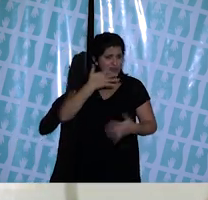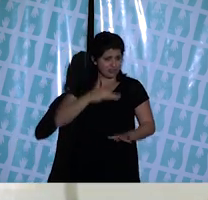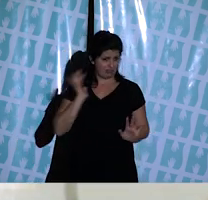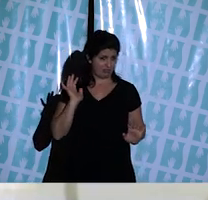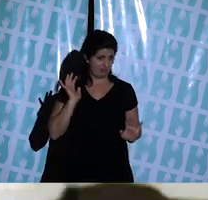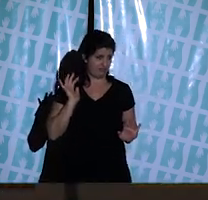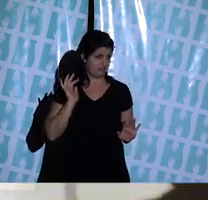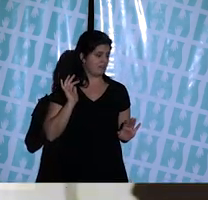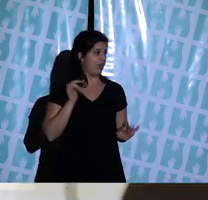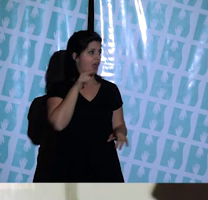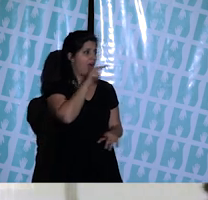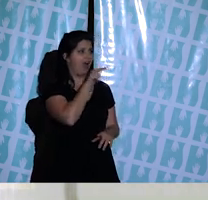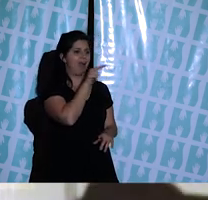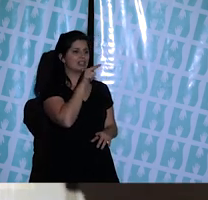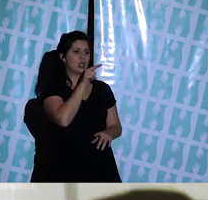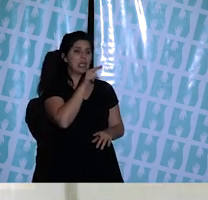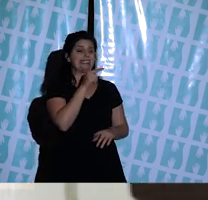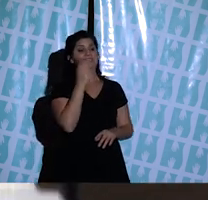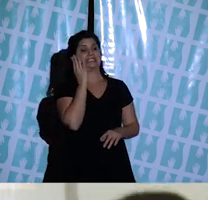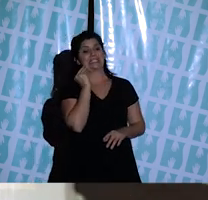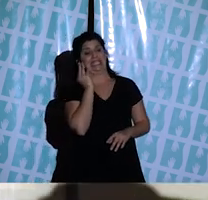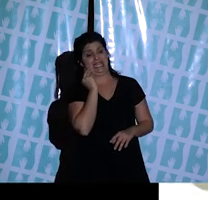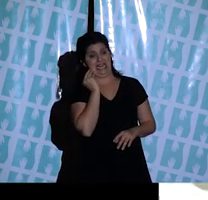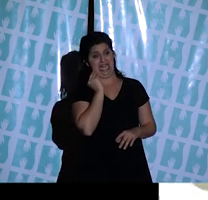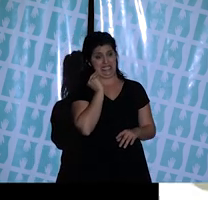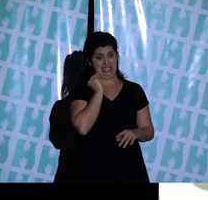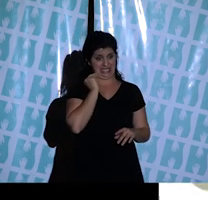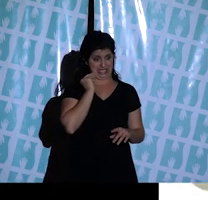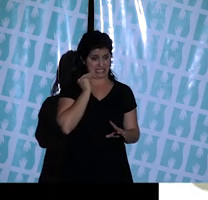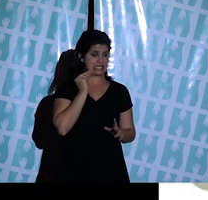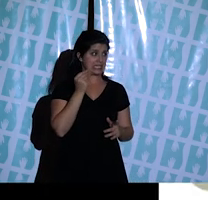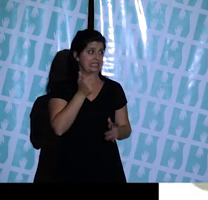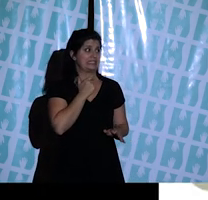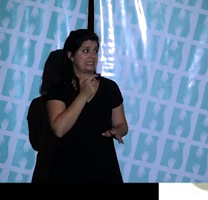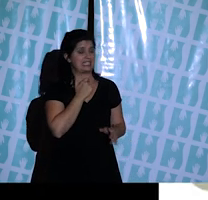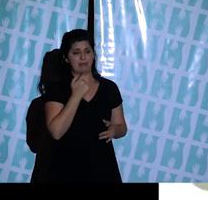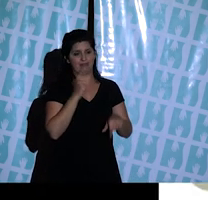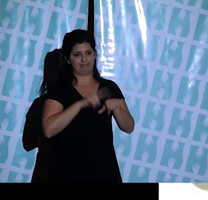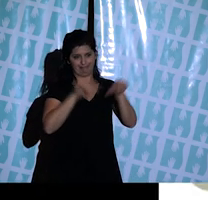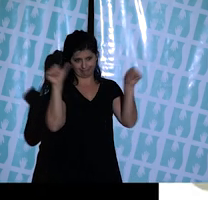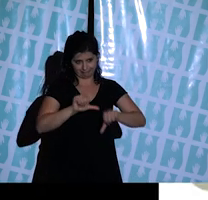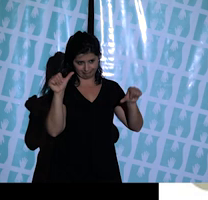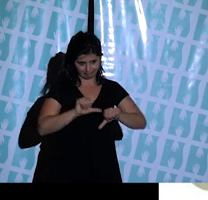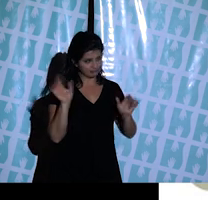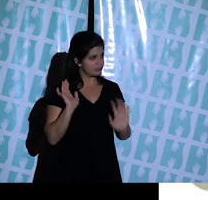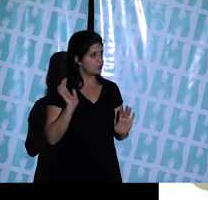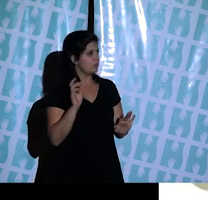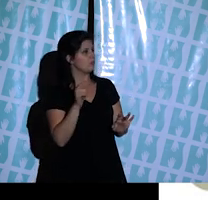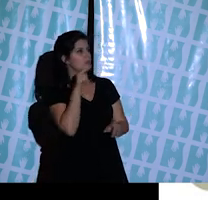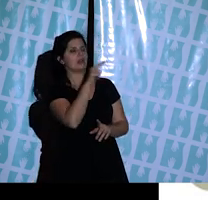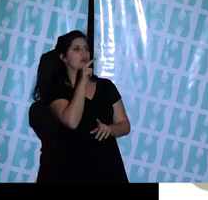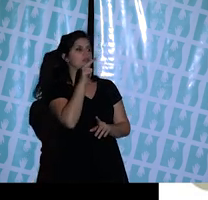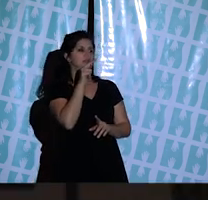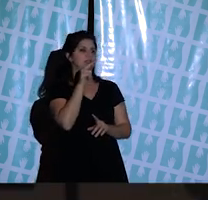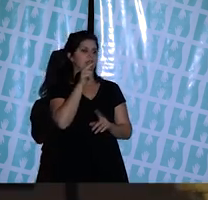Esto lamentablemente está en inglés, traté de, pero no tuve tiempo de hacerlo, pero miren cómo sucede la interacción de la